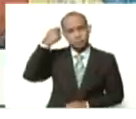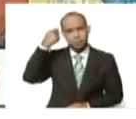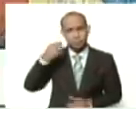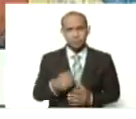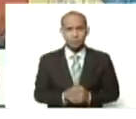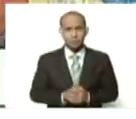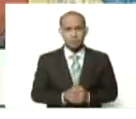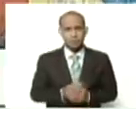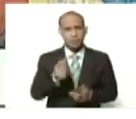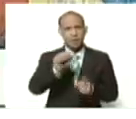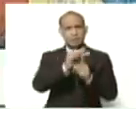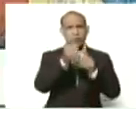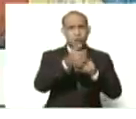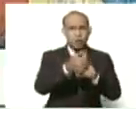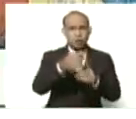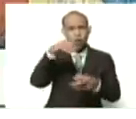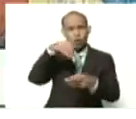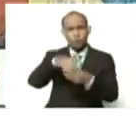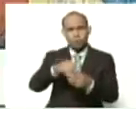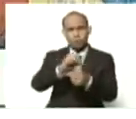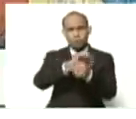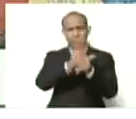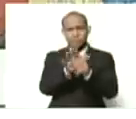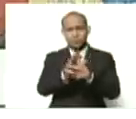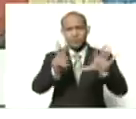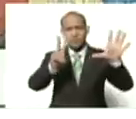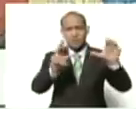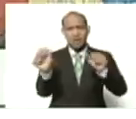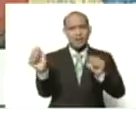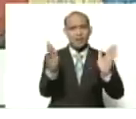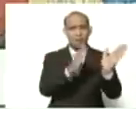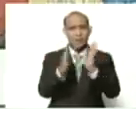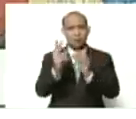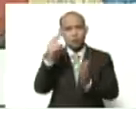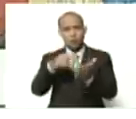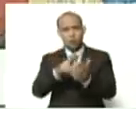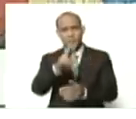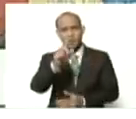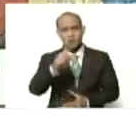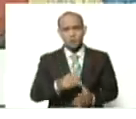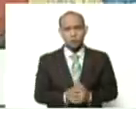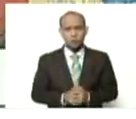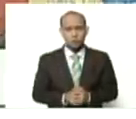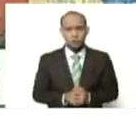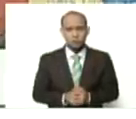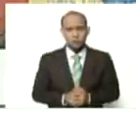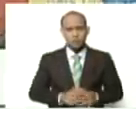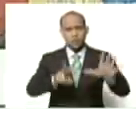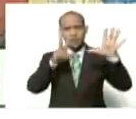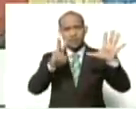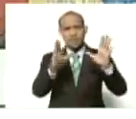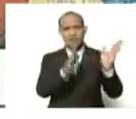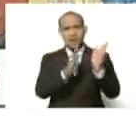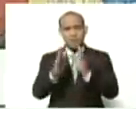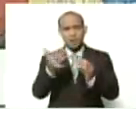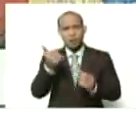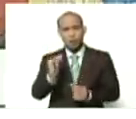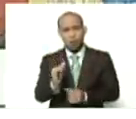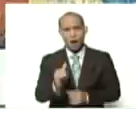Situación del COVID-19 en Venezuela, el 7 de marzo del 2021. Para el 7 de marzo tenemos en